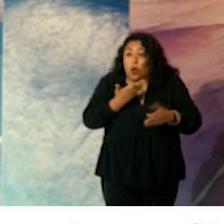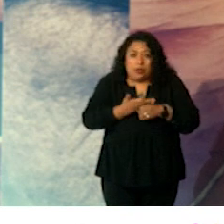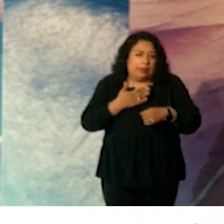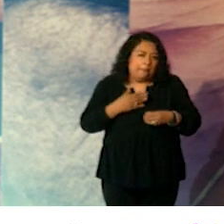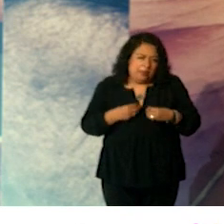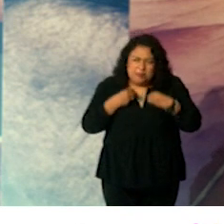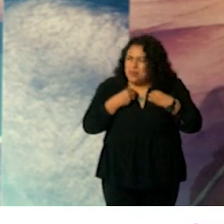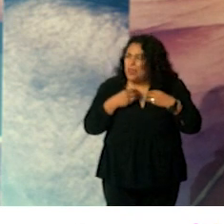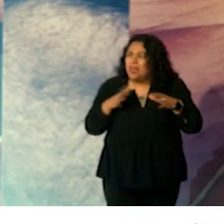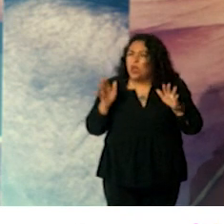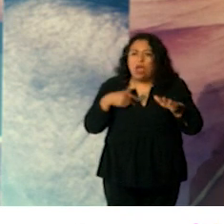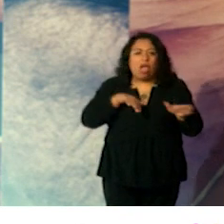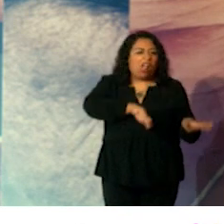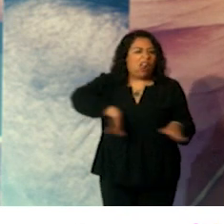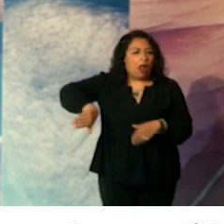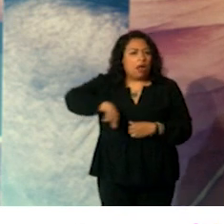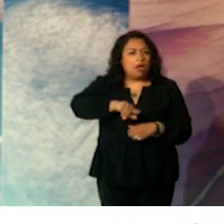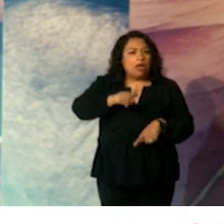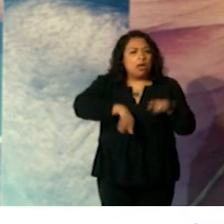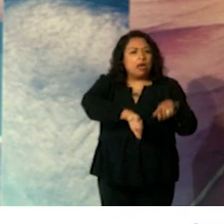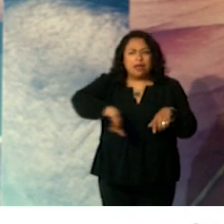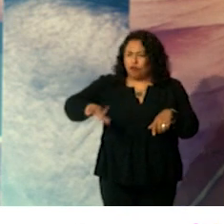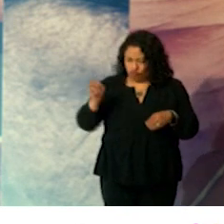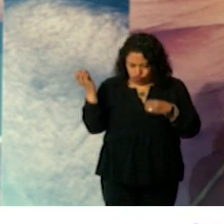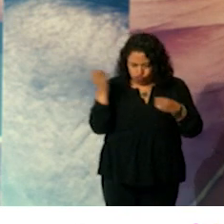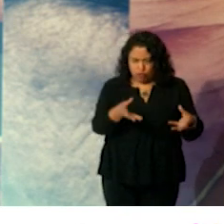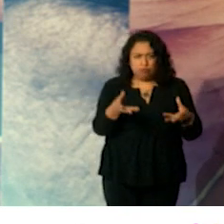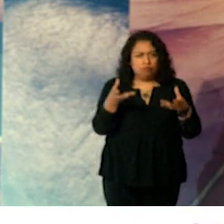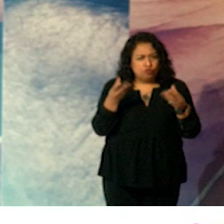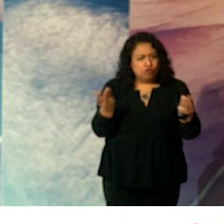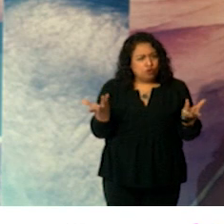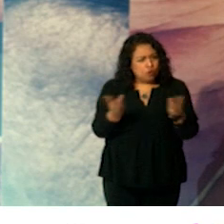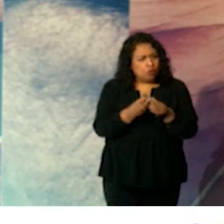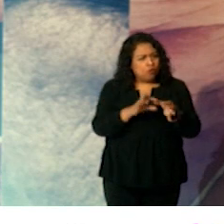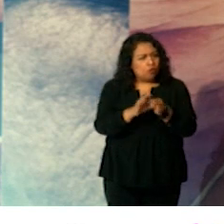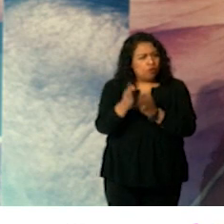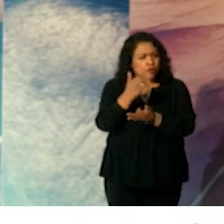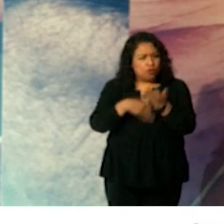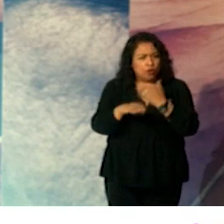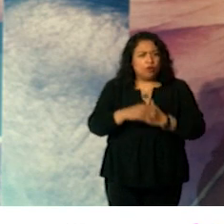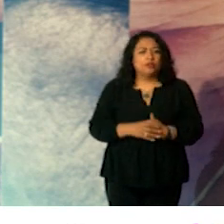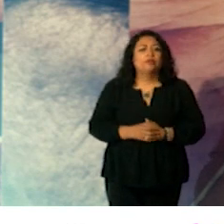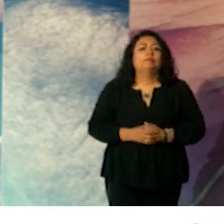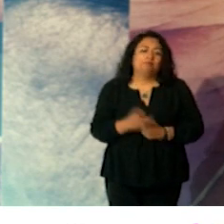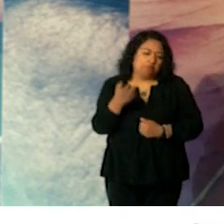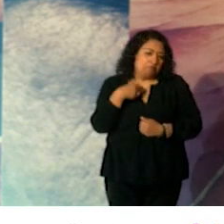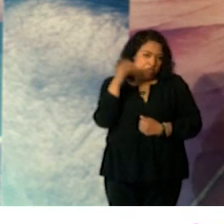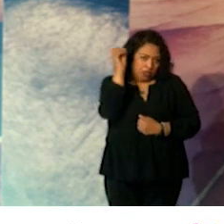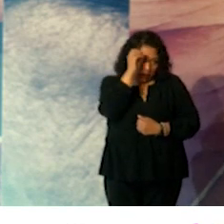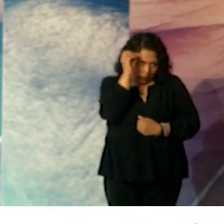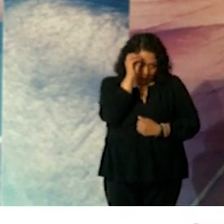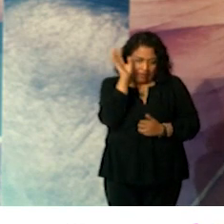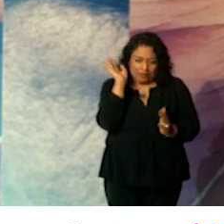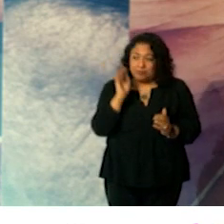que estoy, no nos desplacen. Tenemos muchísimo que aportar de la mano de todos los demás. Ese es un comentario más que